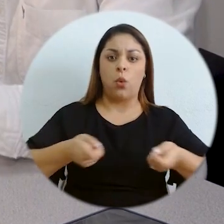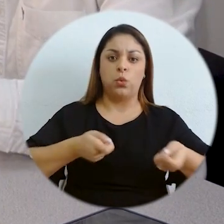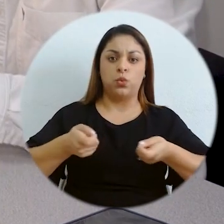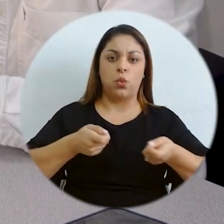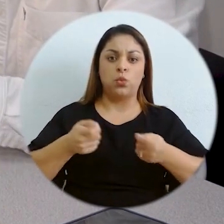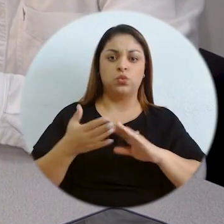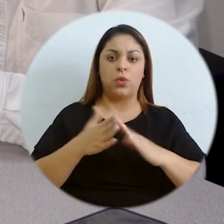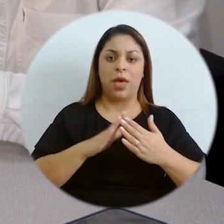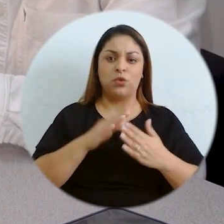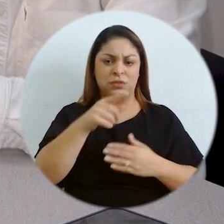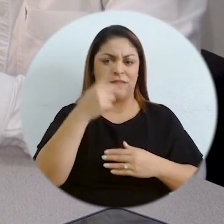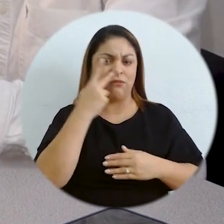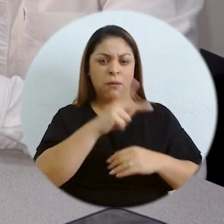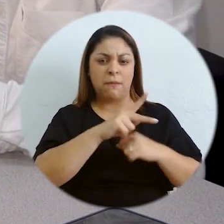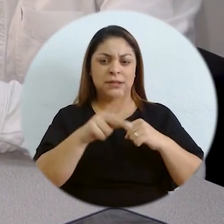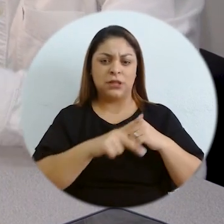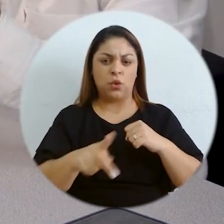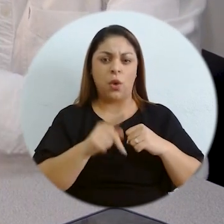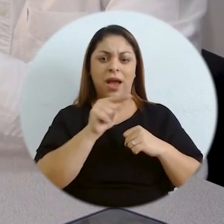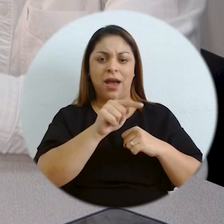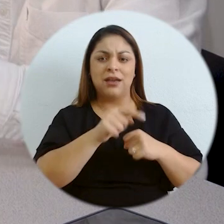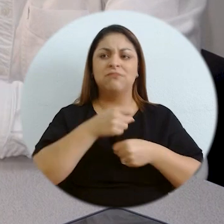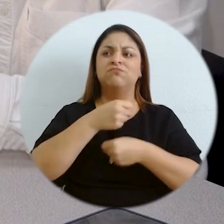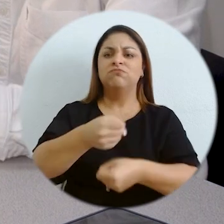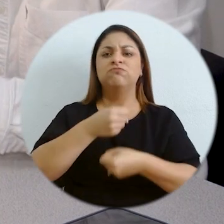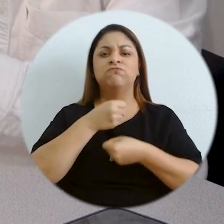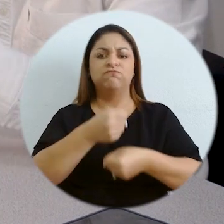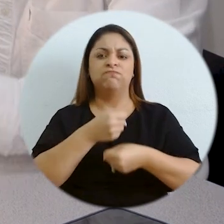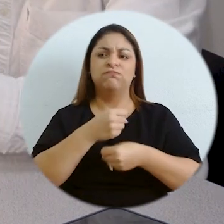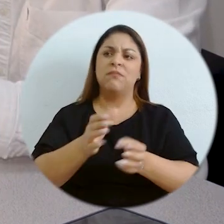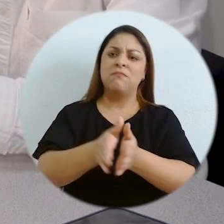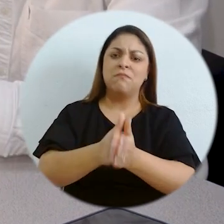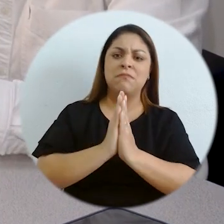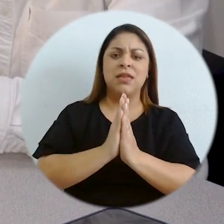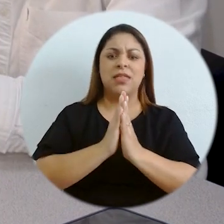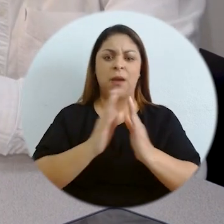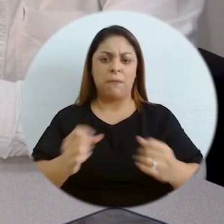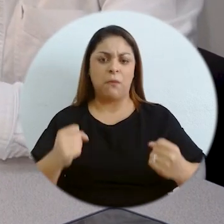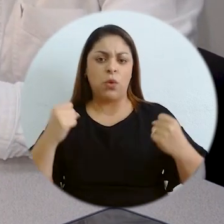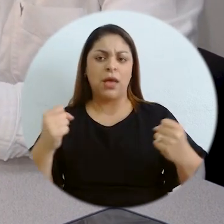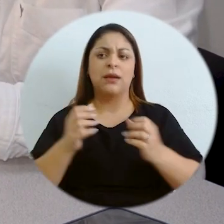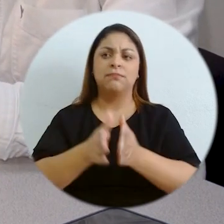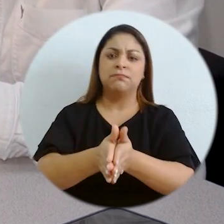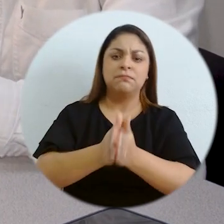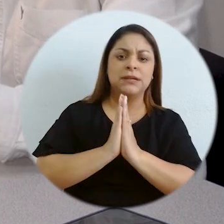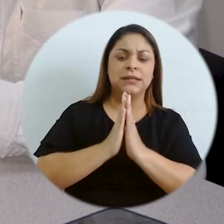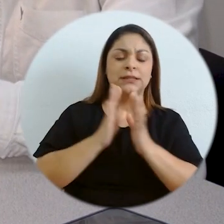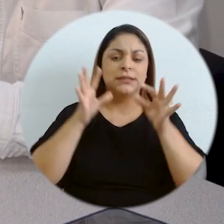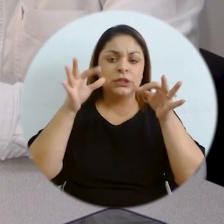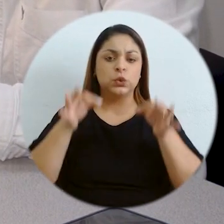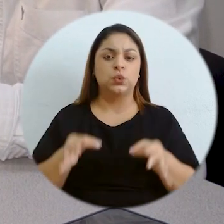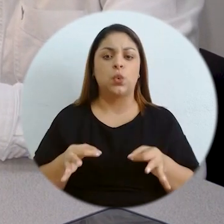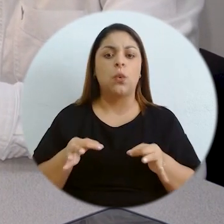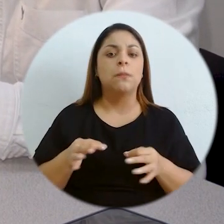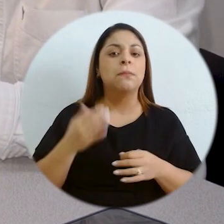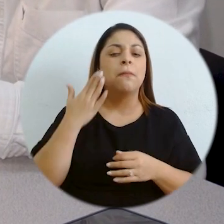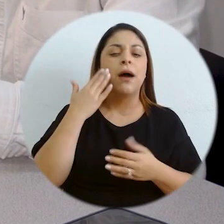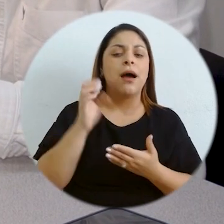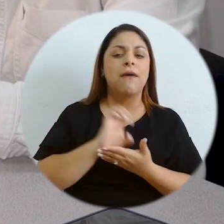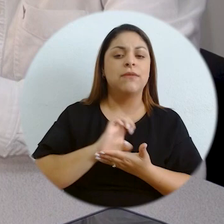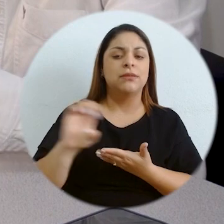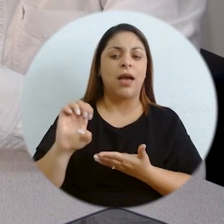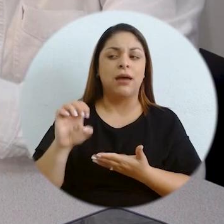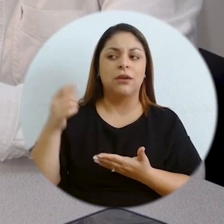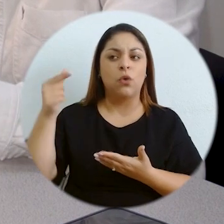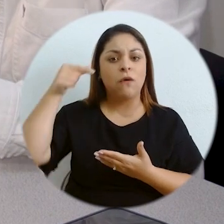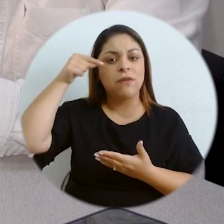caso reciente en Pérez Celedón de gente pidiendo poder, pidiendo decisión para